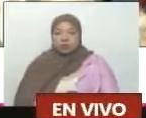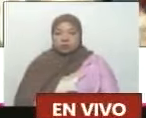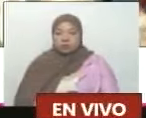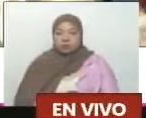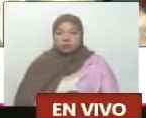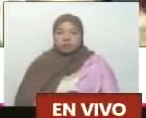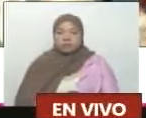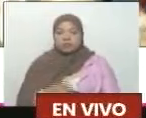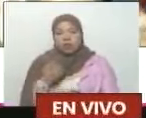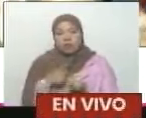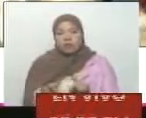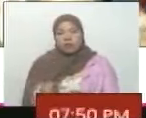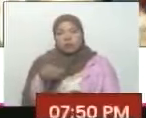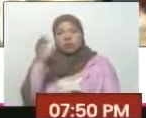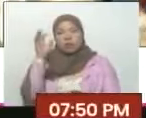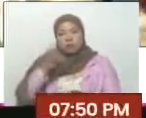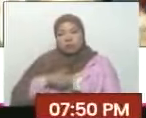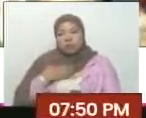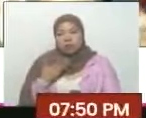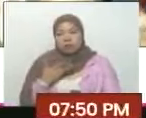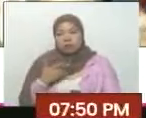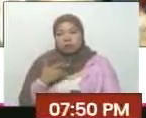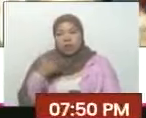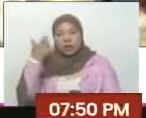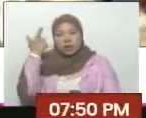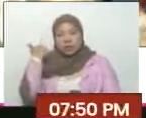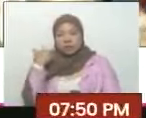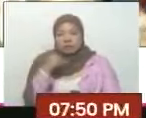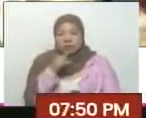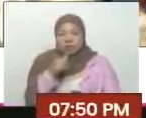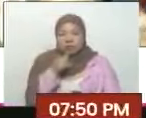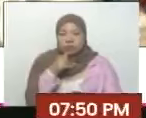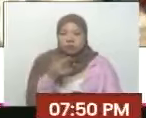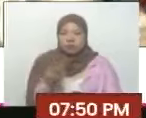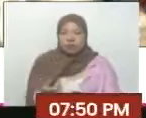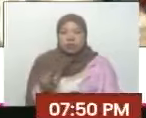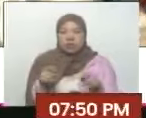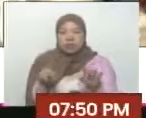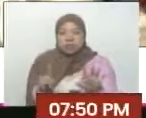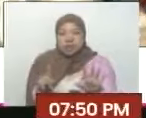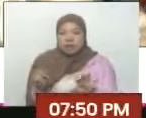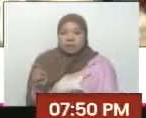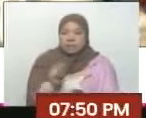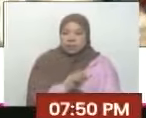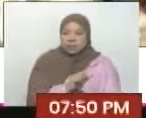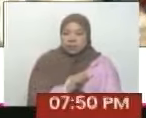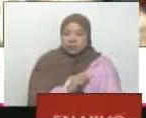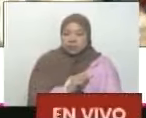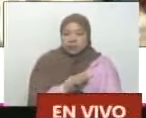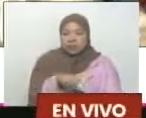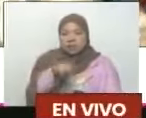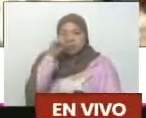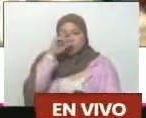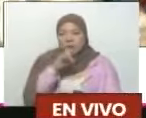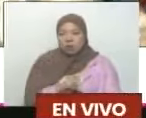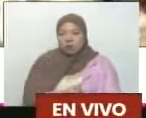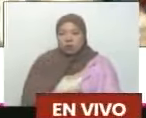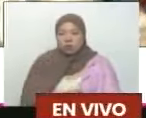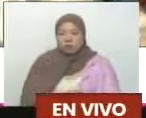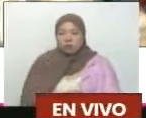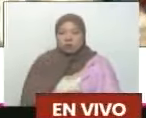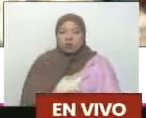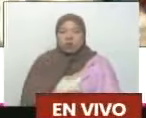Pero sí te puedo decir que ayer al cierre, el semestre, el primer semestre de este año ha sido